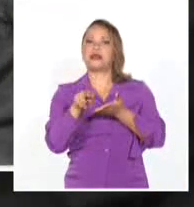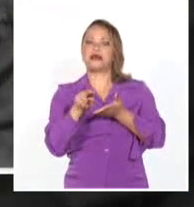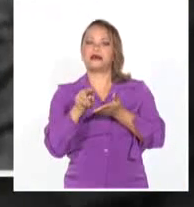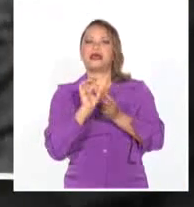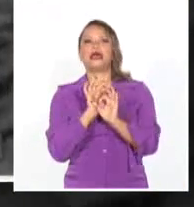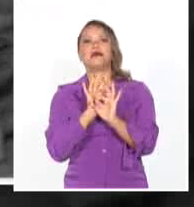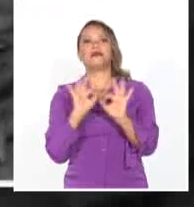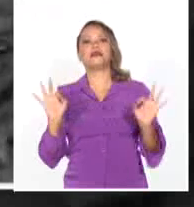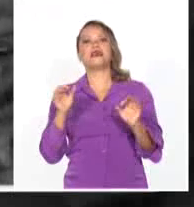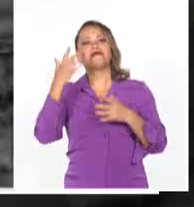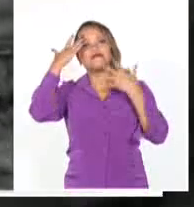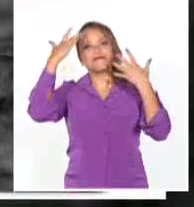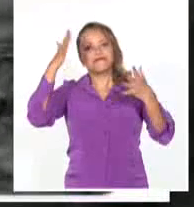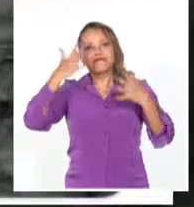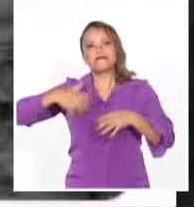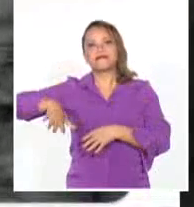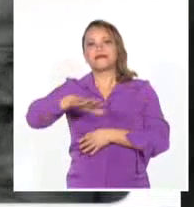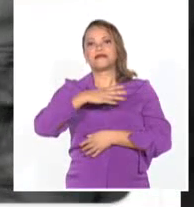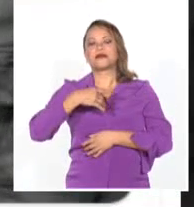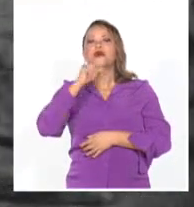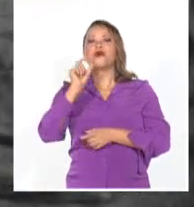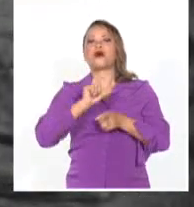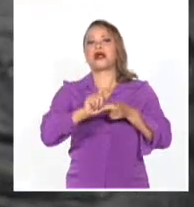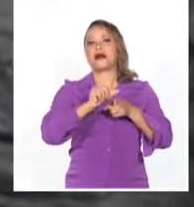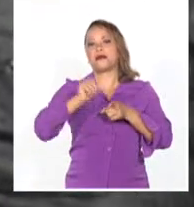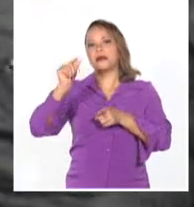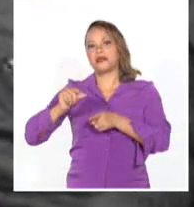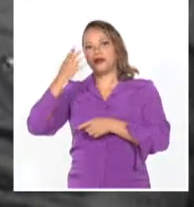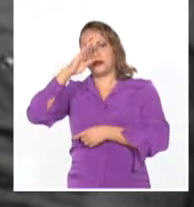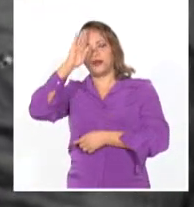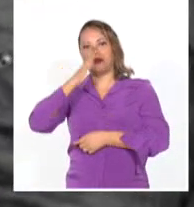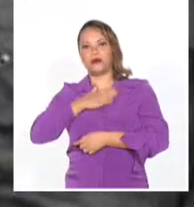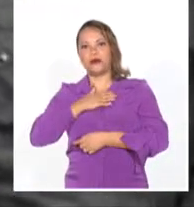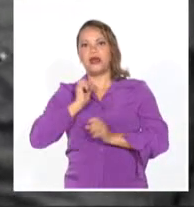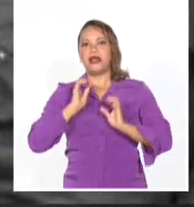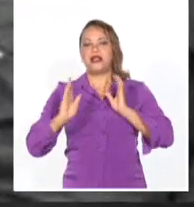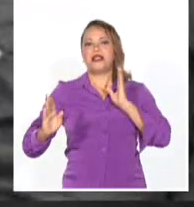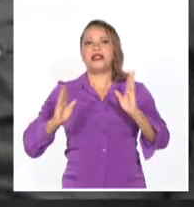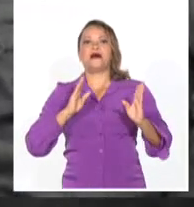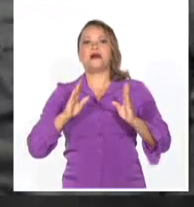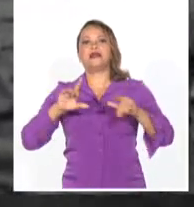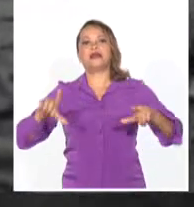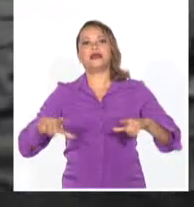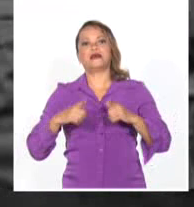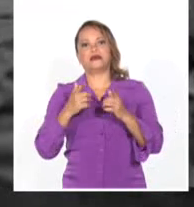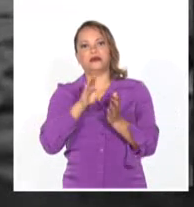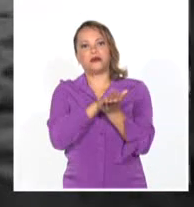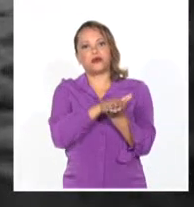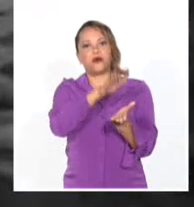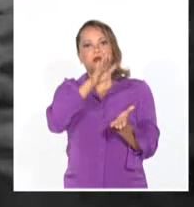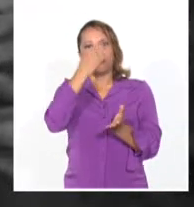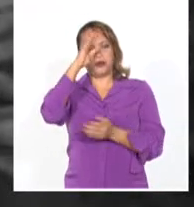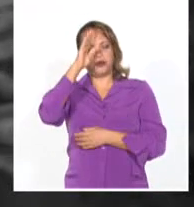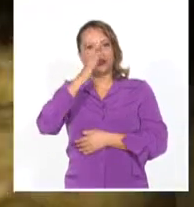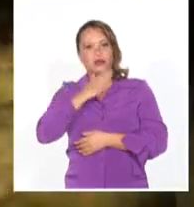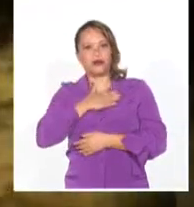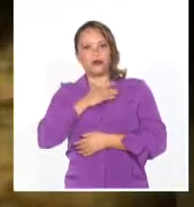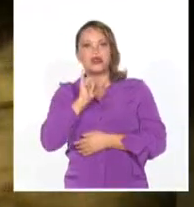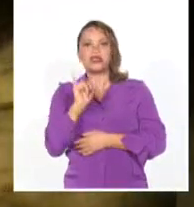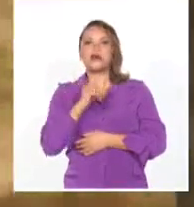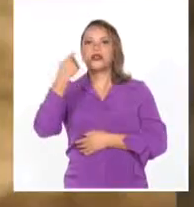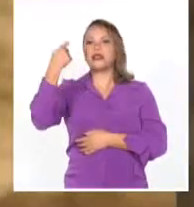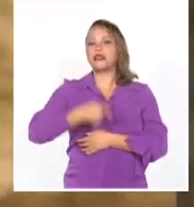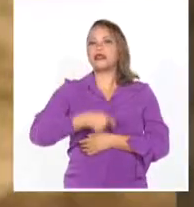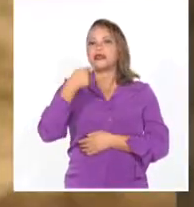especial felicitación a los campesinos cubanos, sector del histórico compromiso con la patria y la revolución cubana, y con un